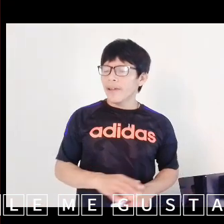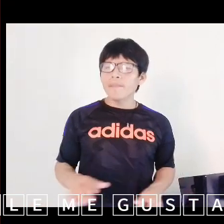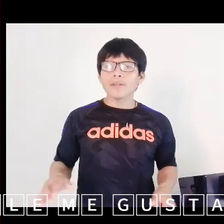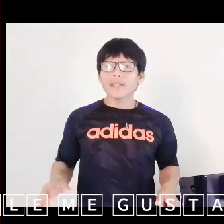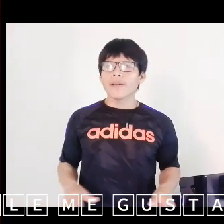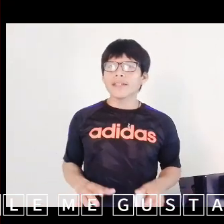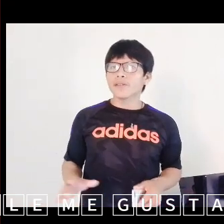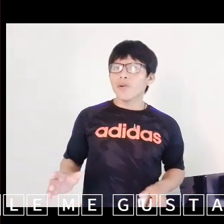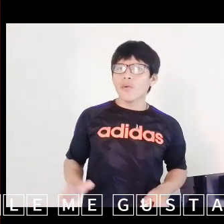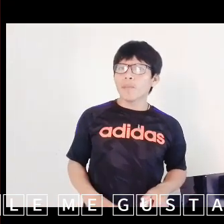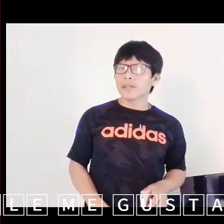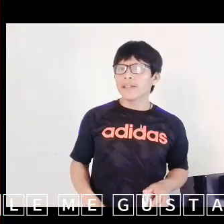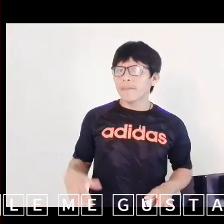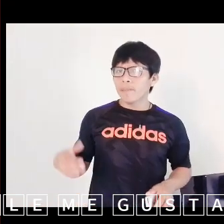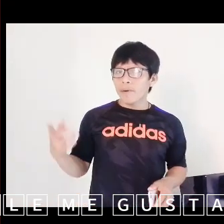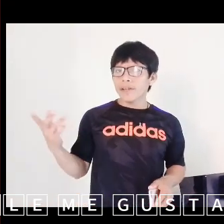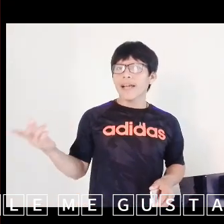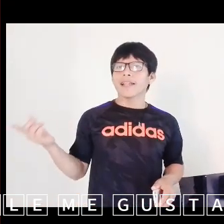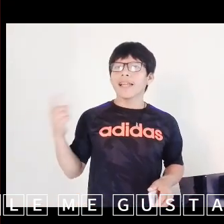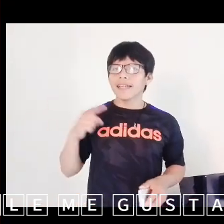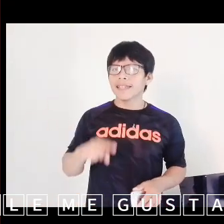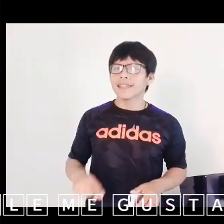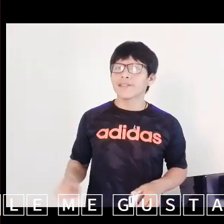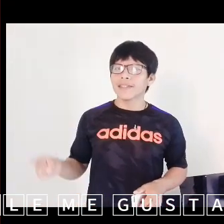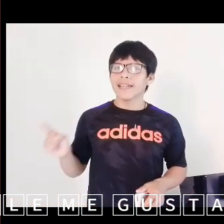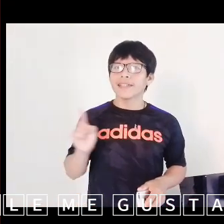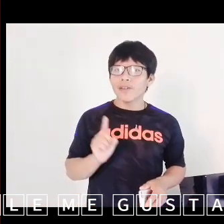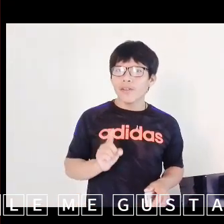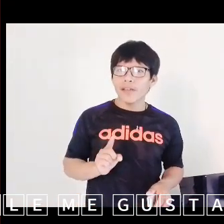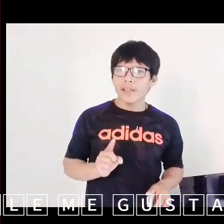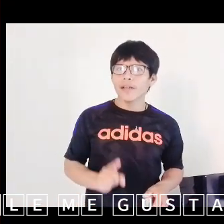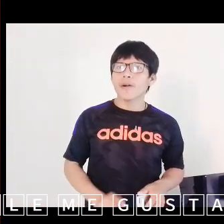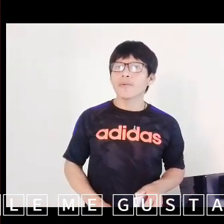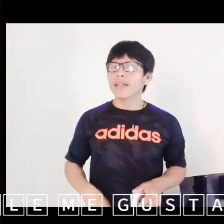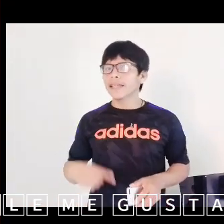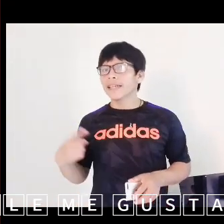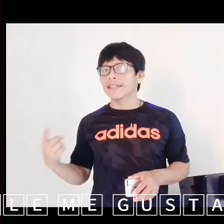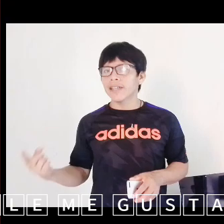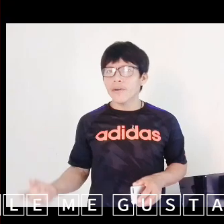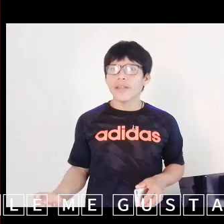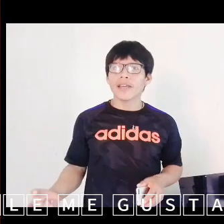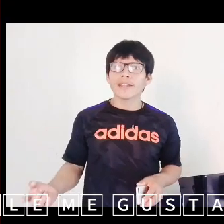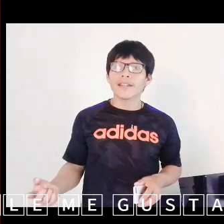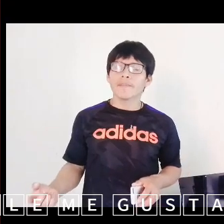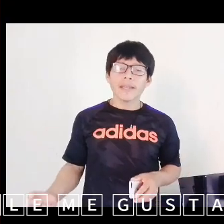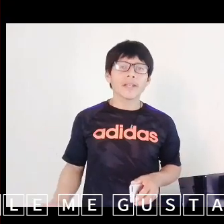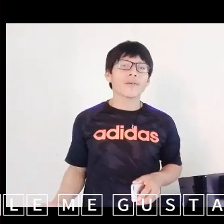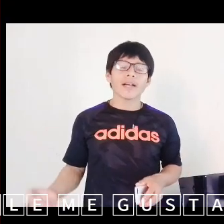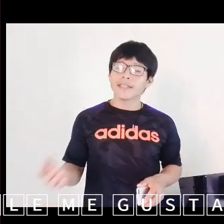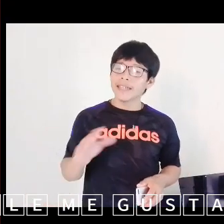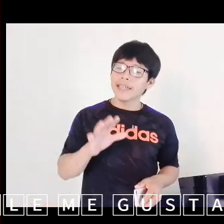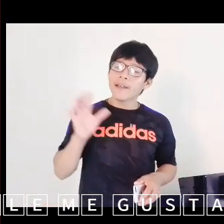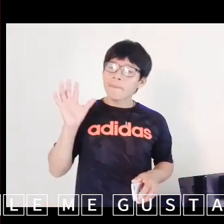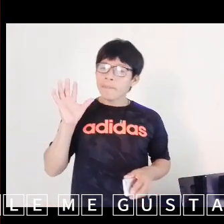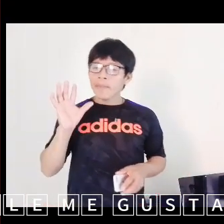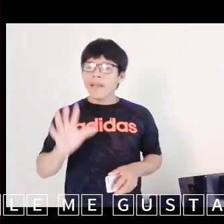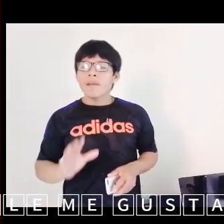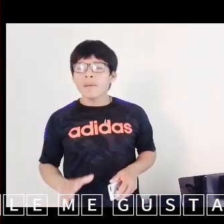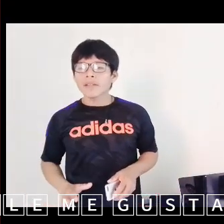y sabemos que van a hacer todo lo posible por ganar las elecciones en el Estado de Coahuila y en el Estado de México. Así